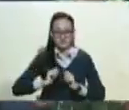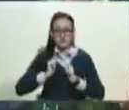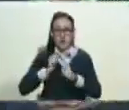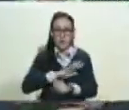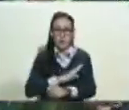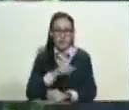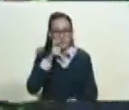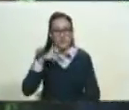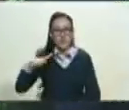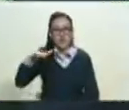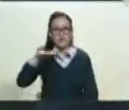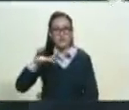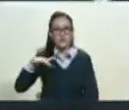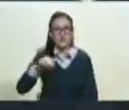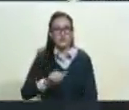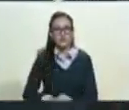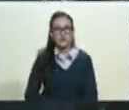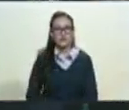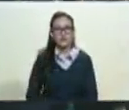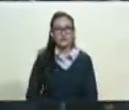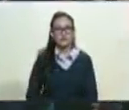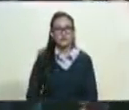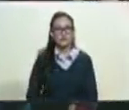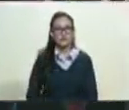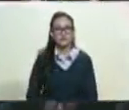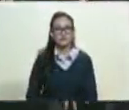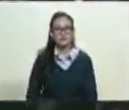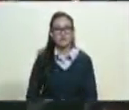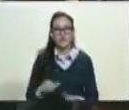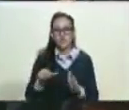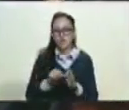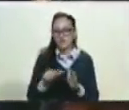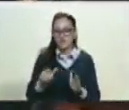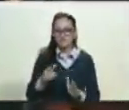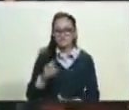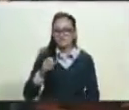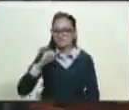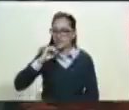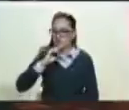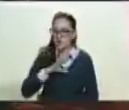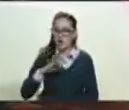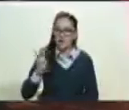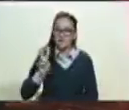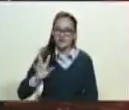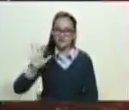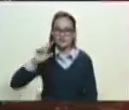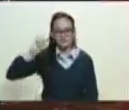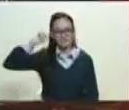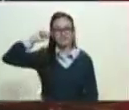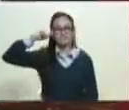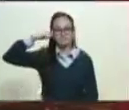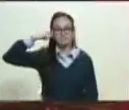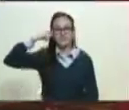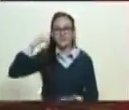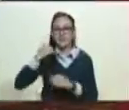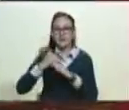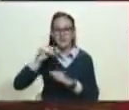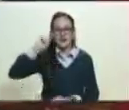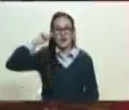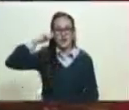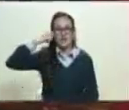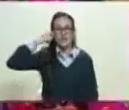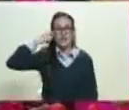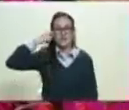pueblo. En las páginas gloriosas de nuestra historia, así será recordado, así será